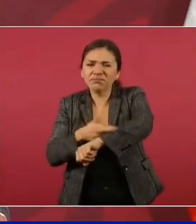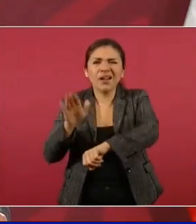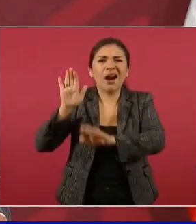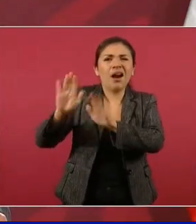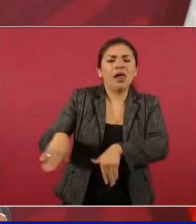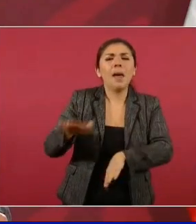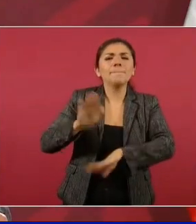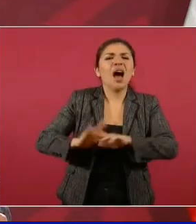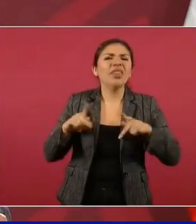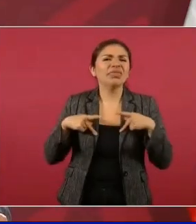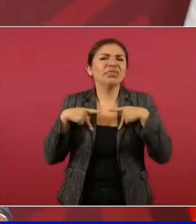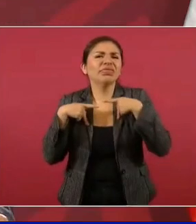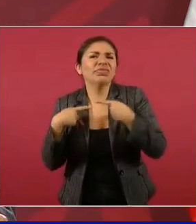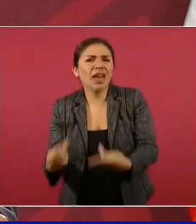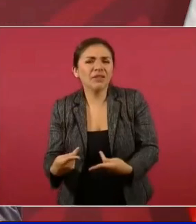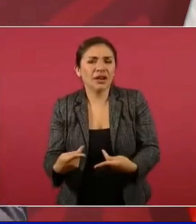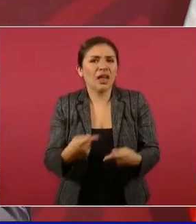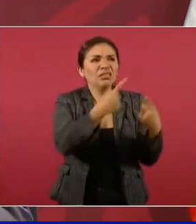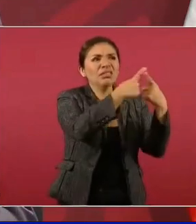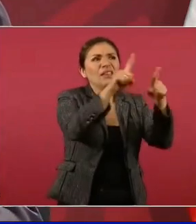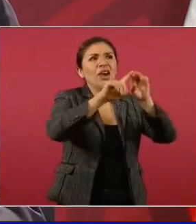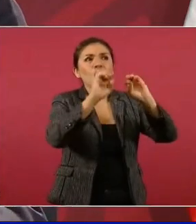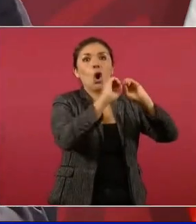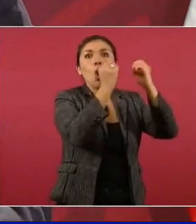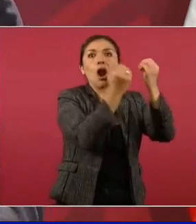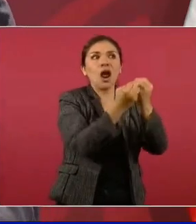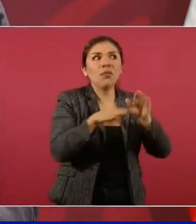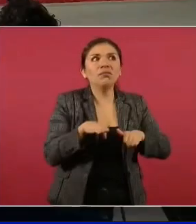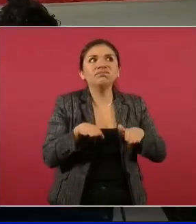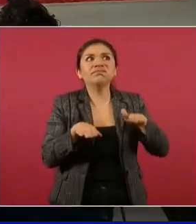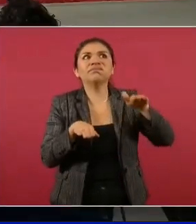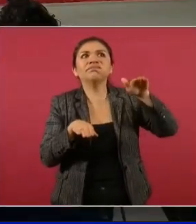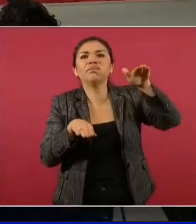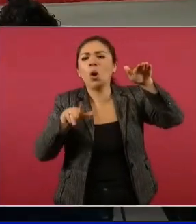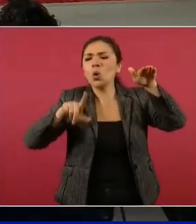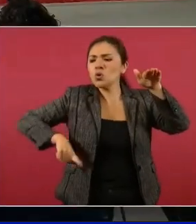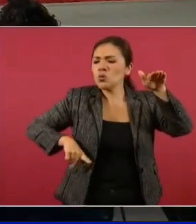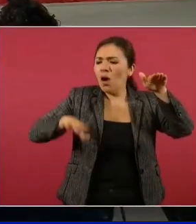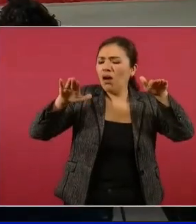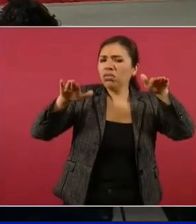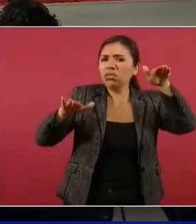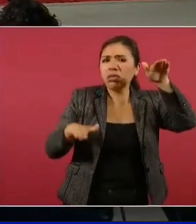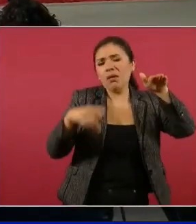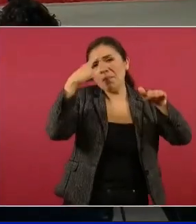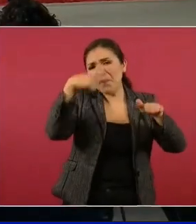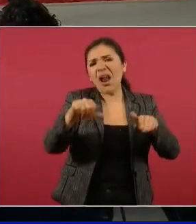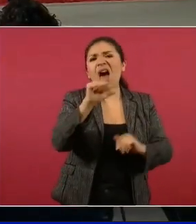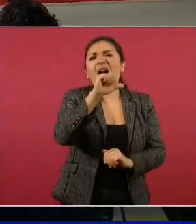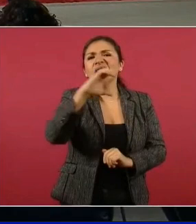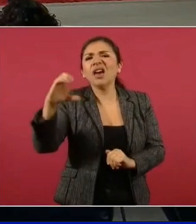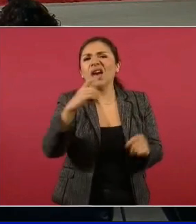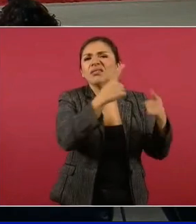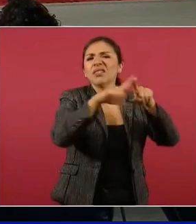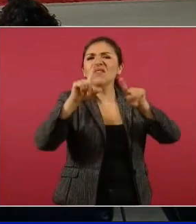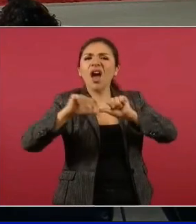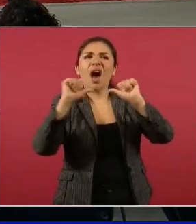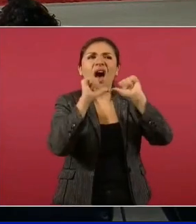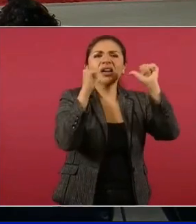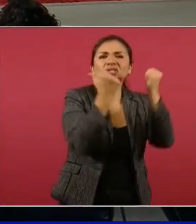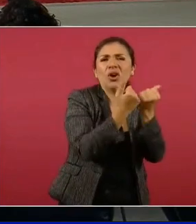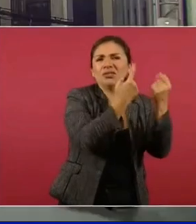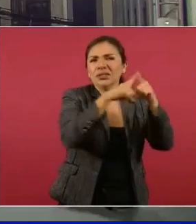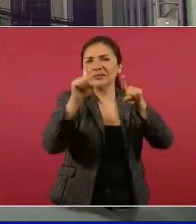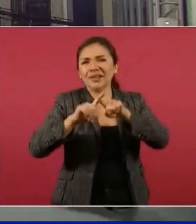debilitándolo y creando estos organismos de la sociedad civil, entre